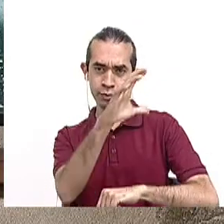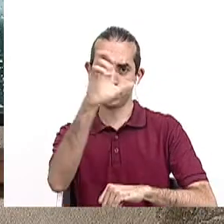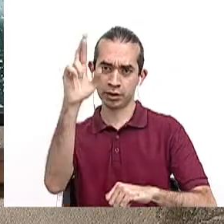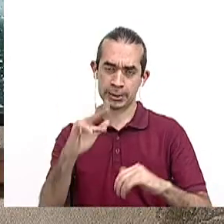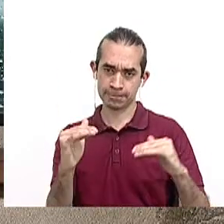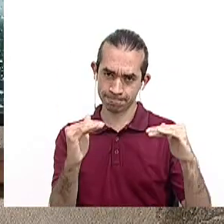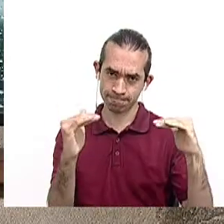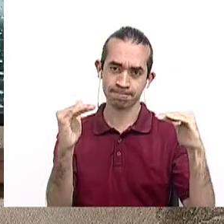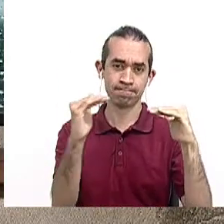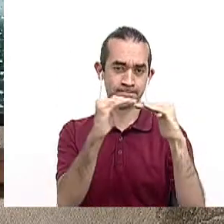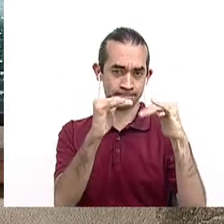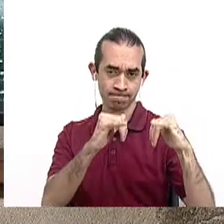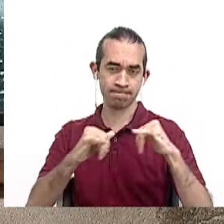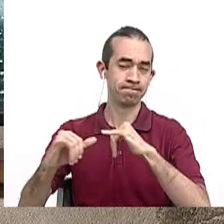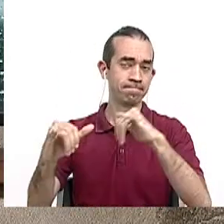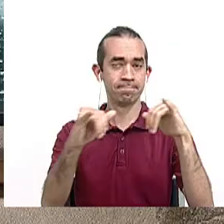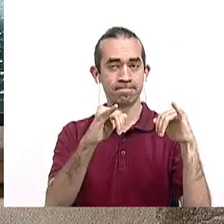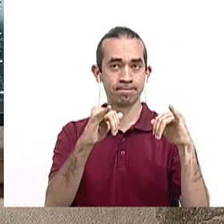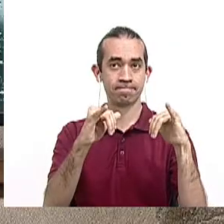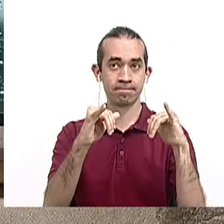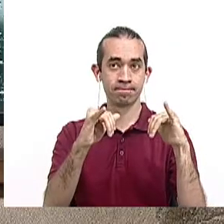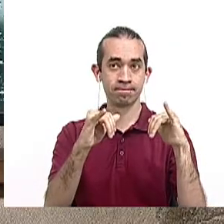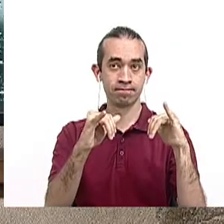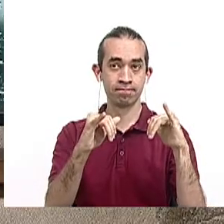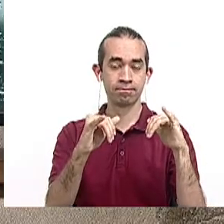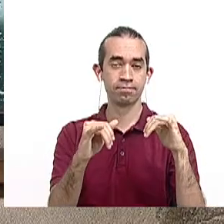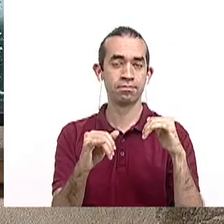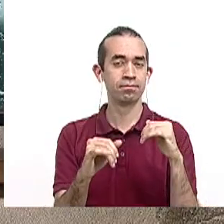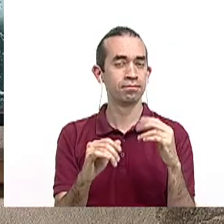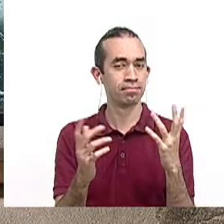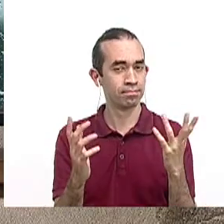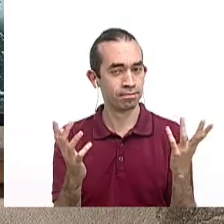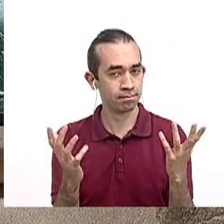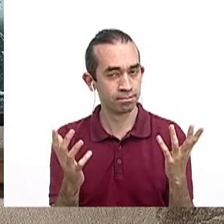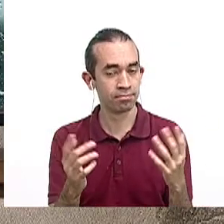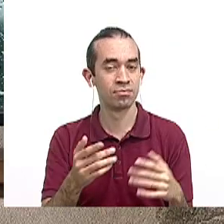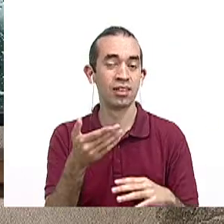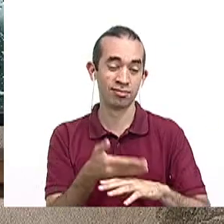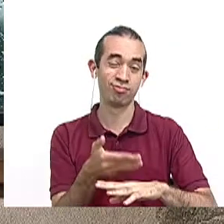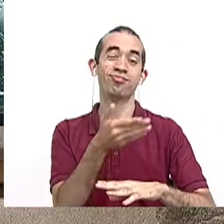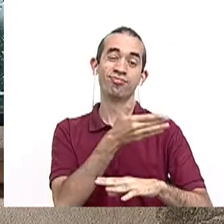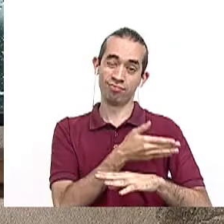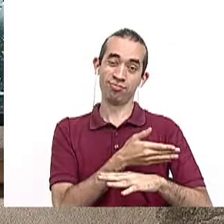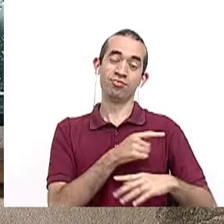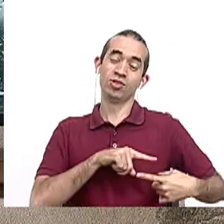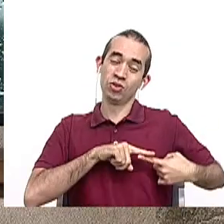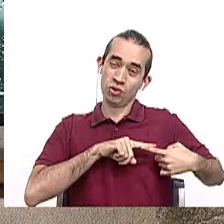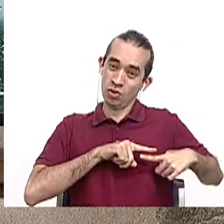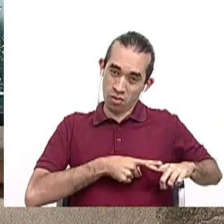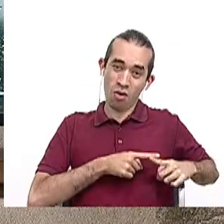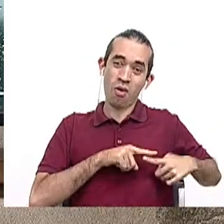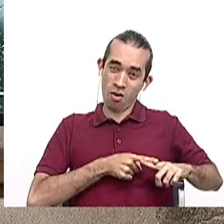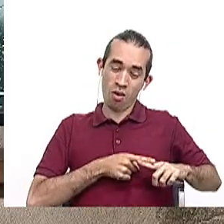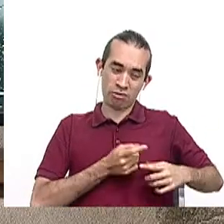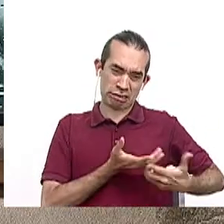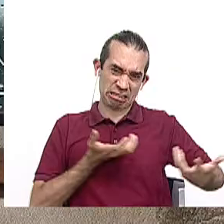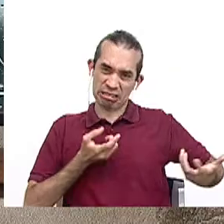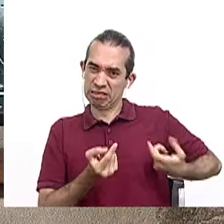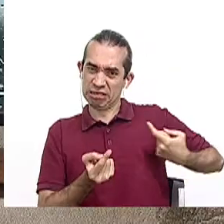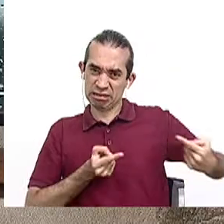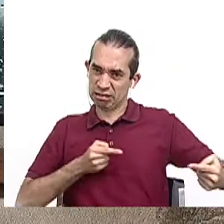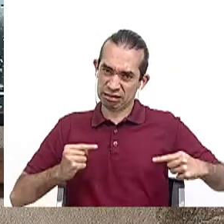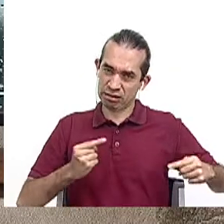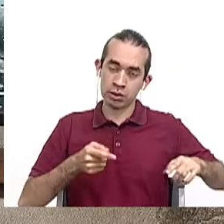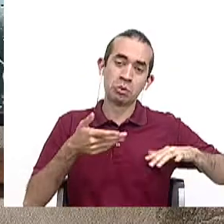e igualitaria, no sería concretada sin antes producir dolor, división